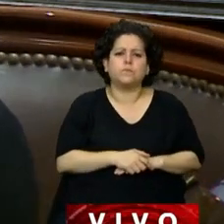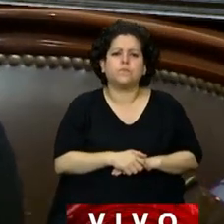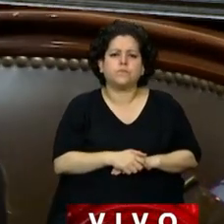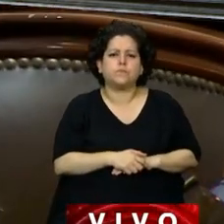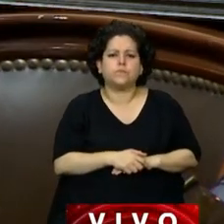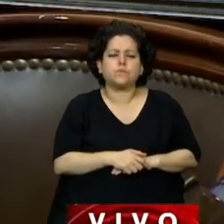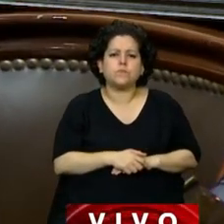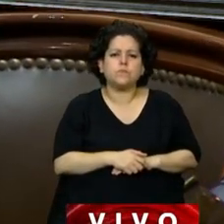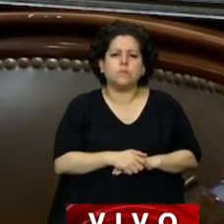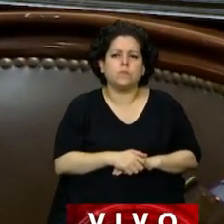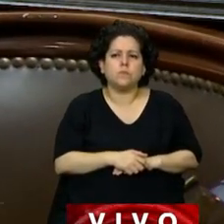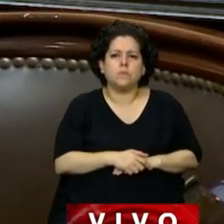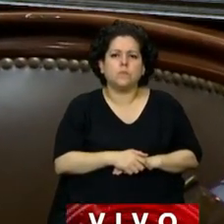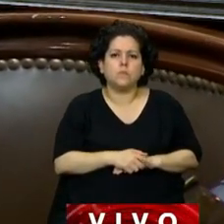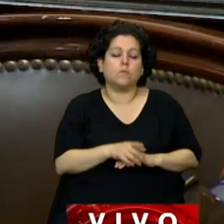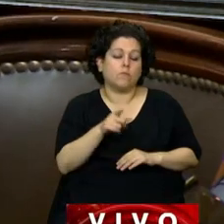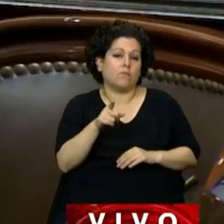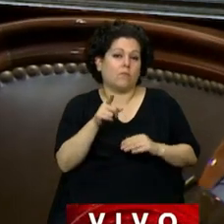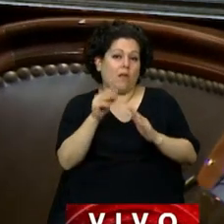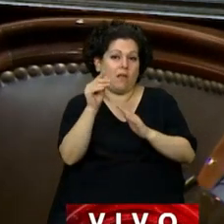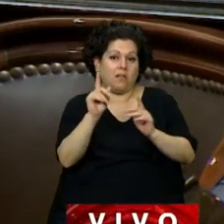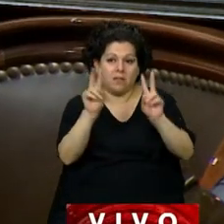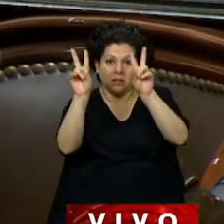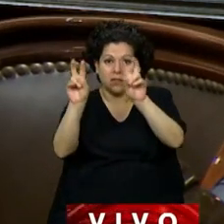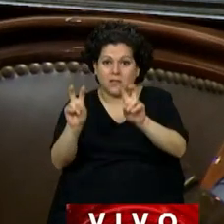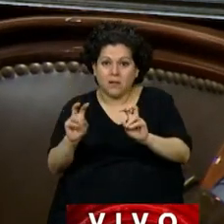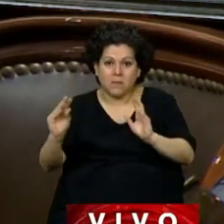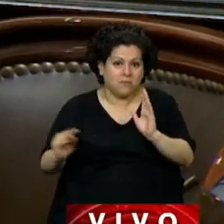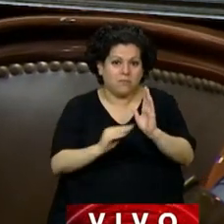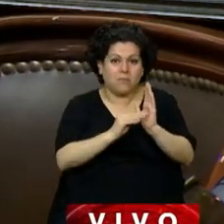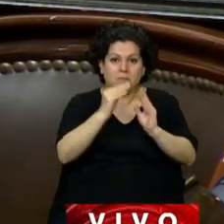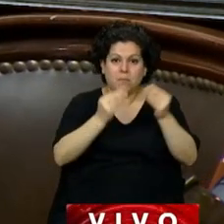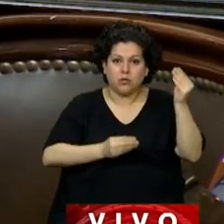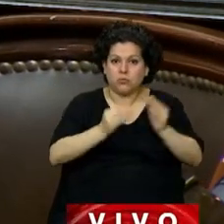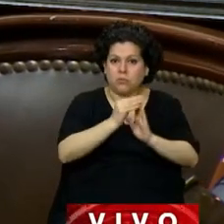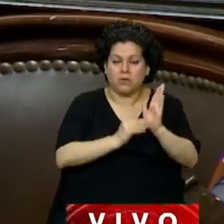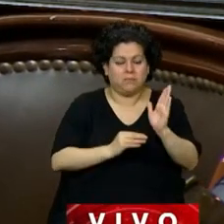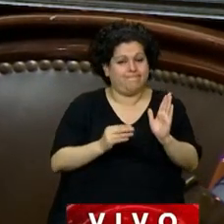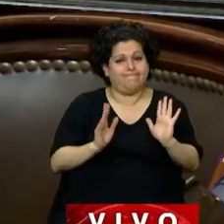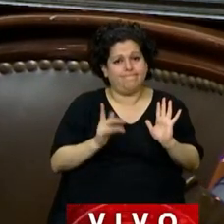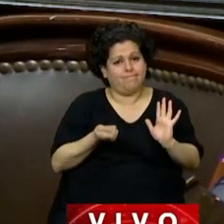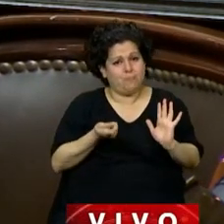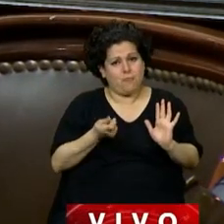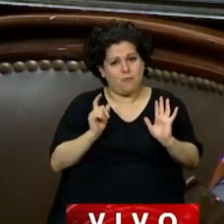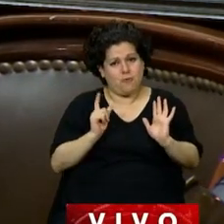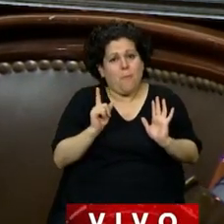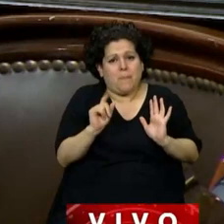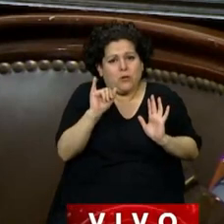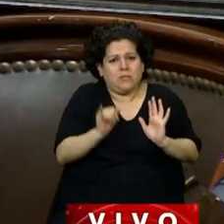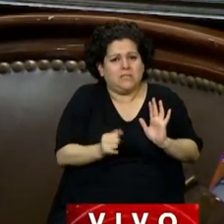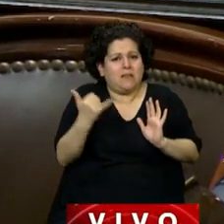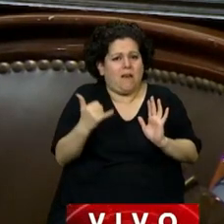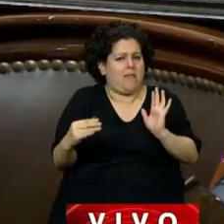Poco de esto hay, señor presidente. En este presupuesto lo que sí hay es una